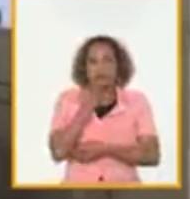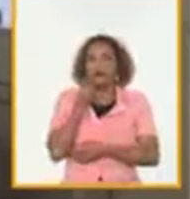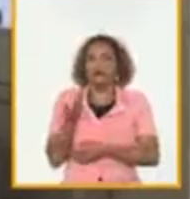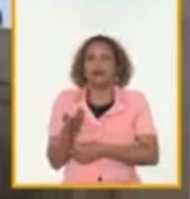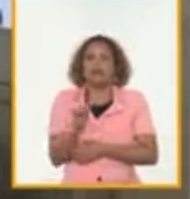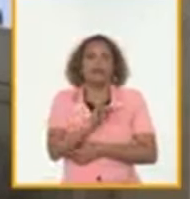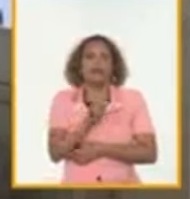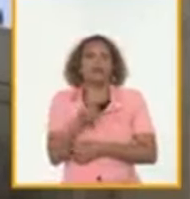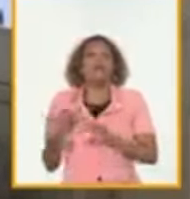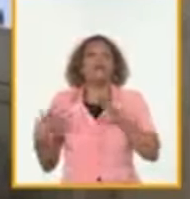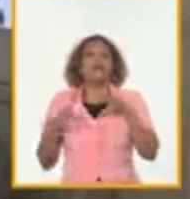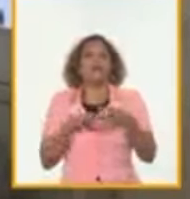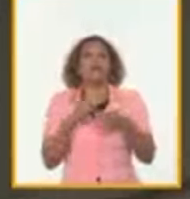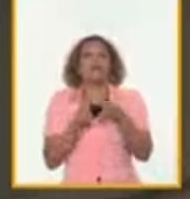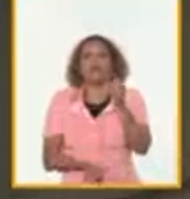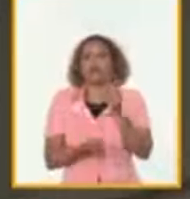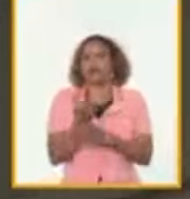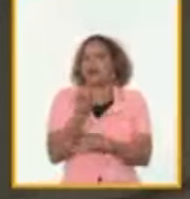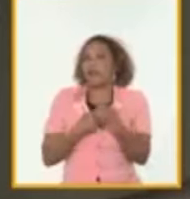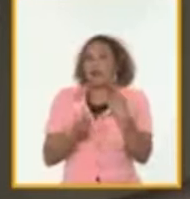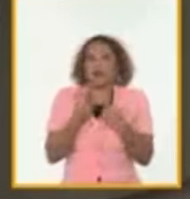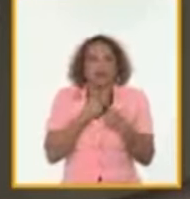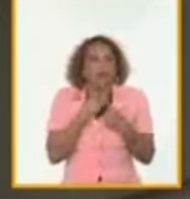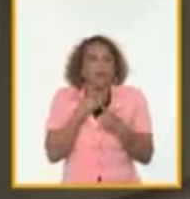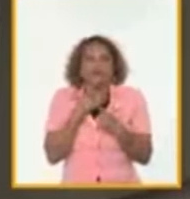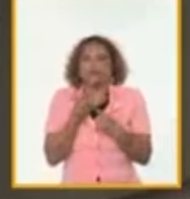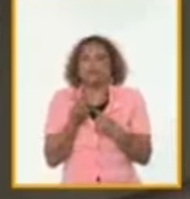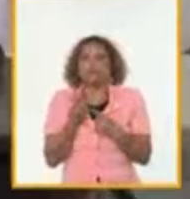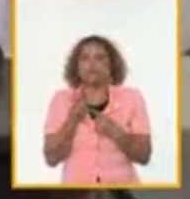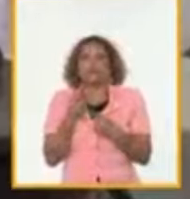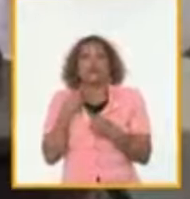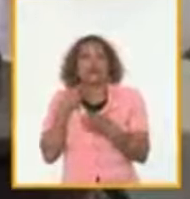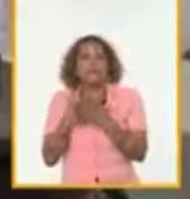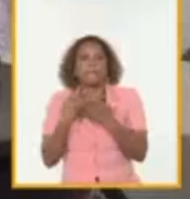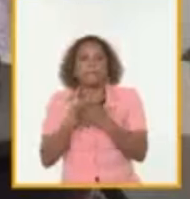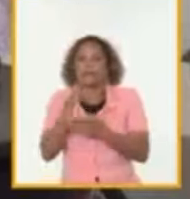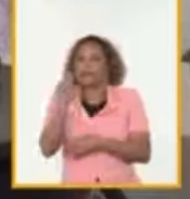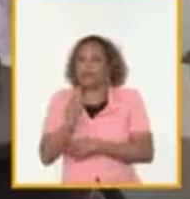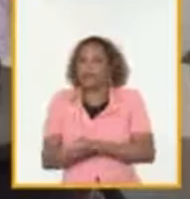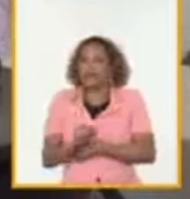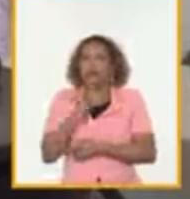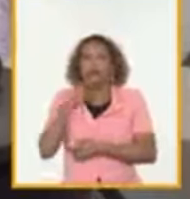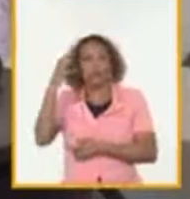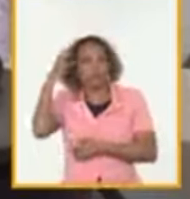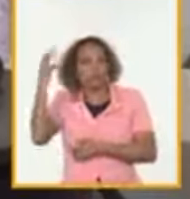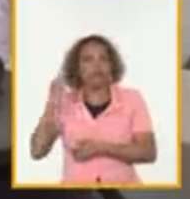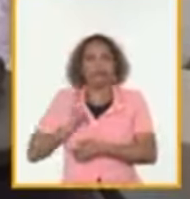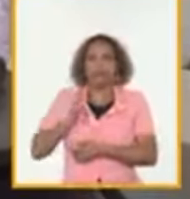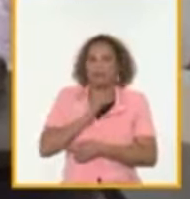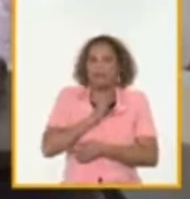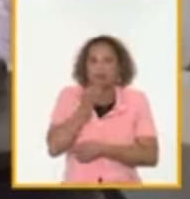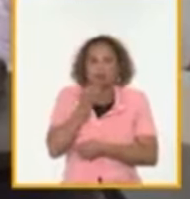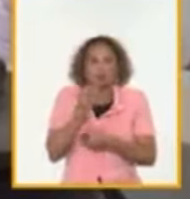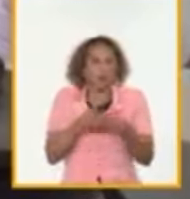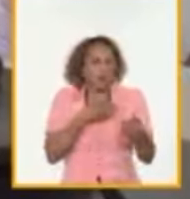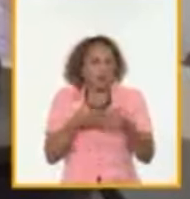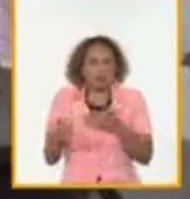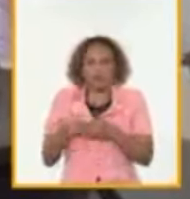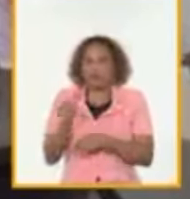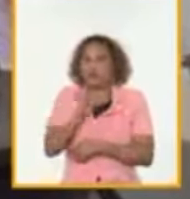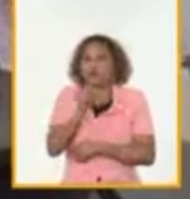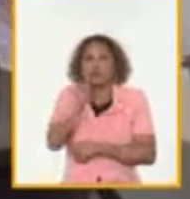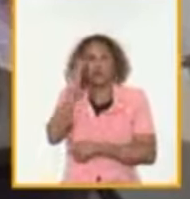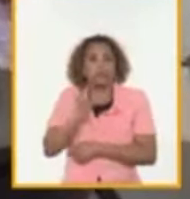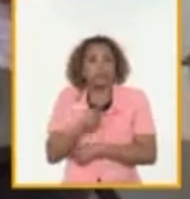de de hacer dígase cualquier actor económico puede ser Estatal no Estatal pero también puede ser una persona